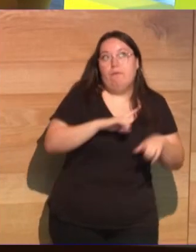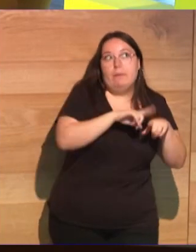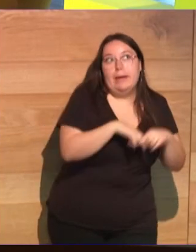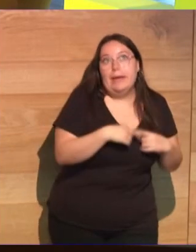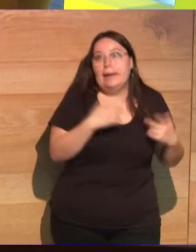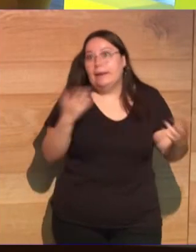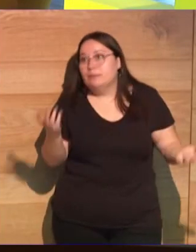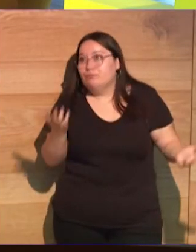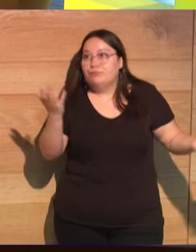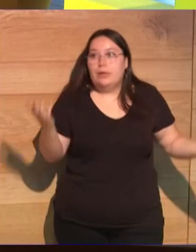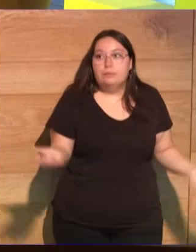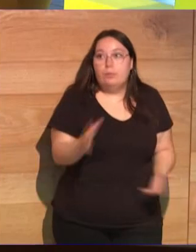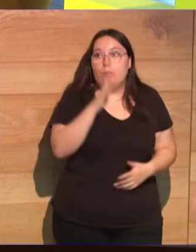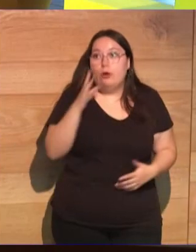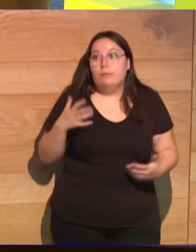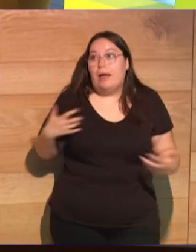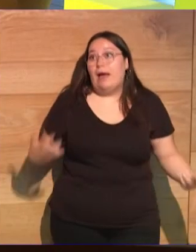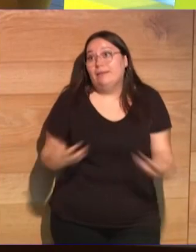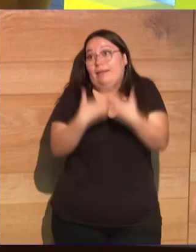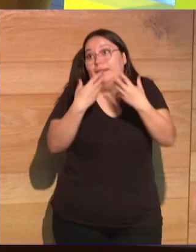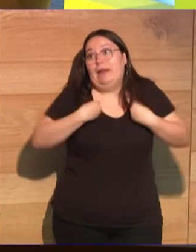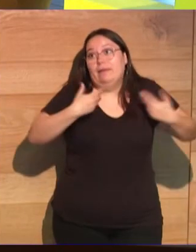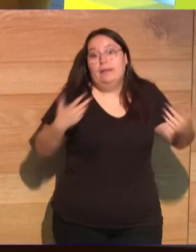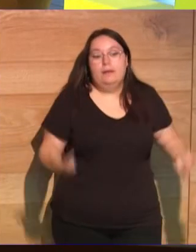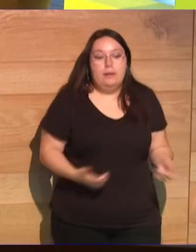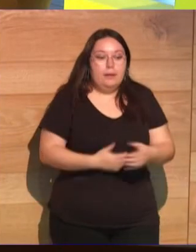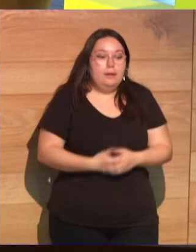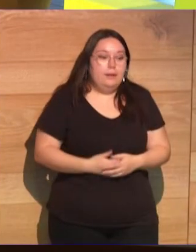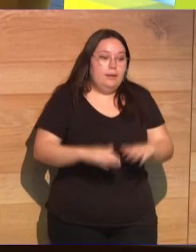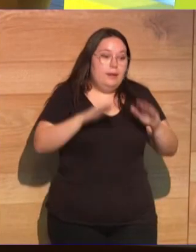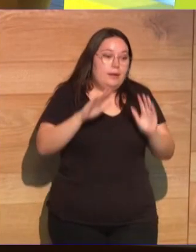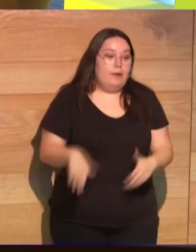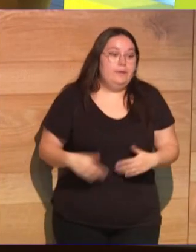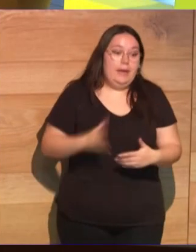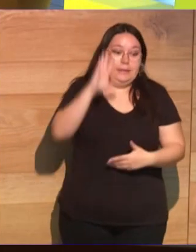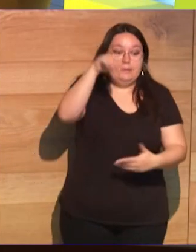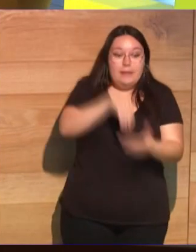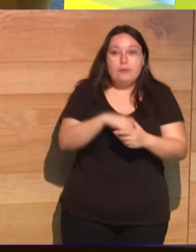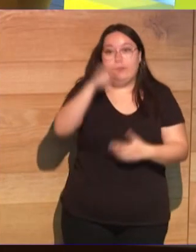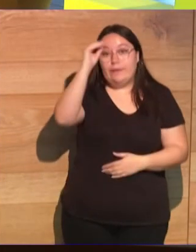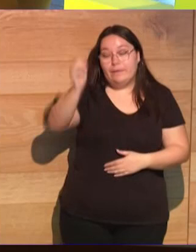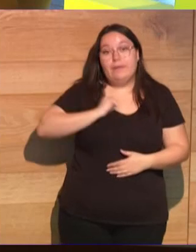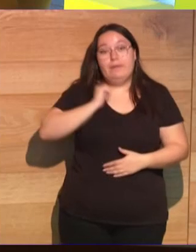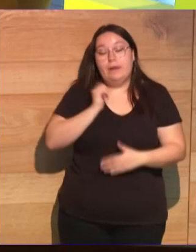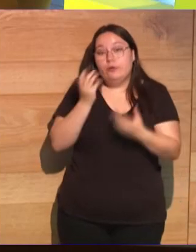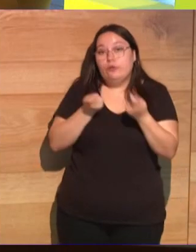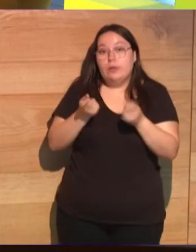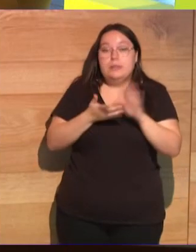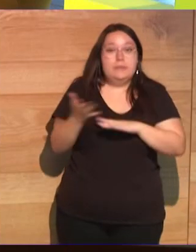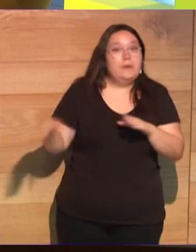ya sean por accidentes de la vida, que terminan estando dentro de la inteligencia artificial, va a ser